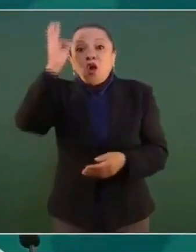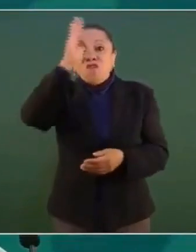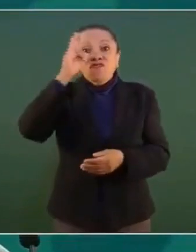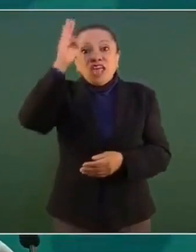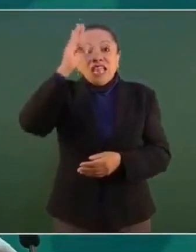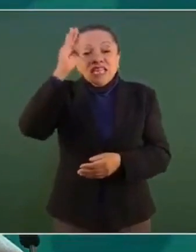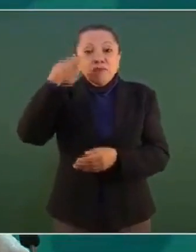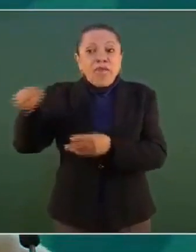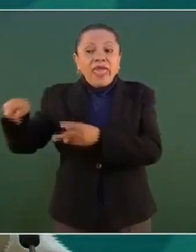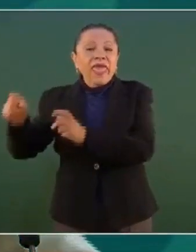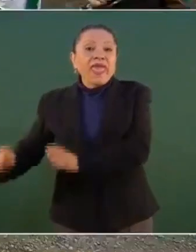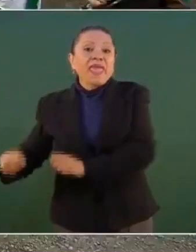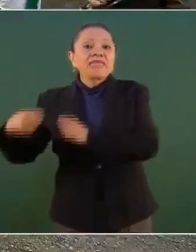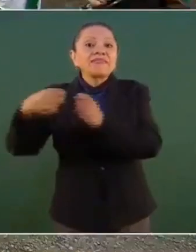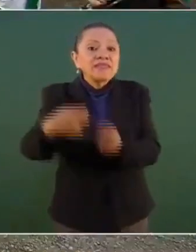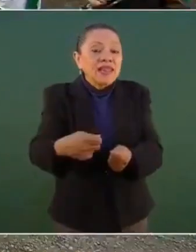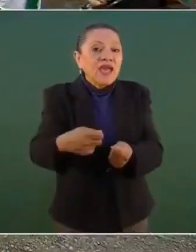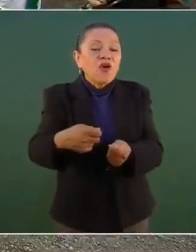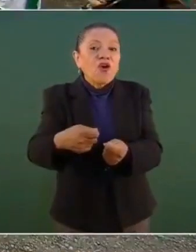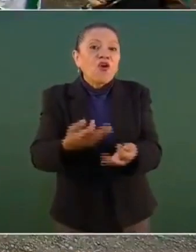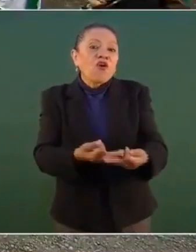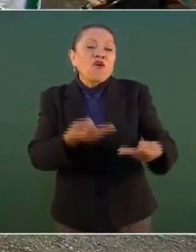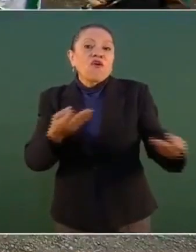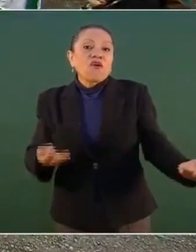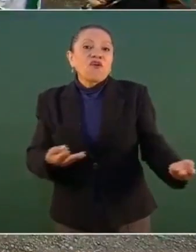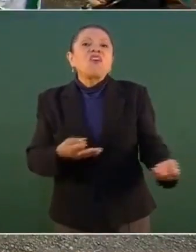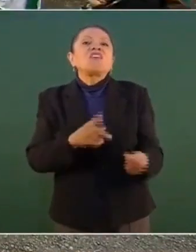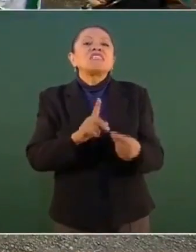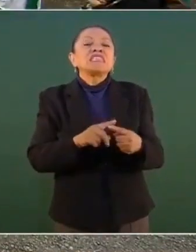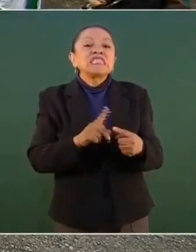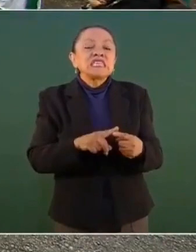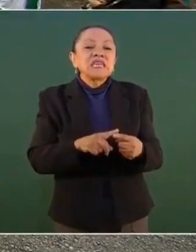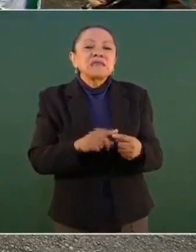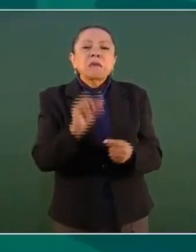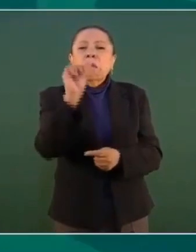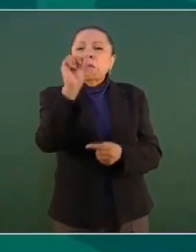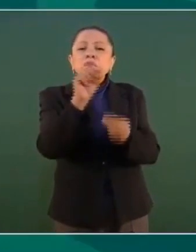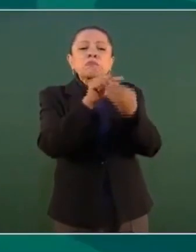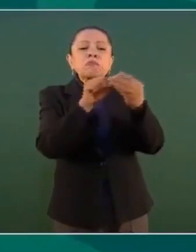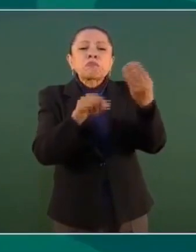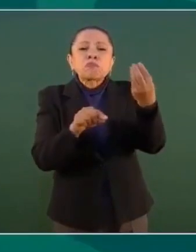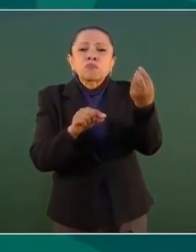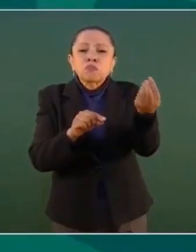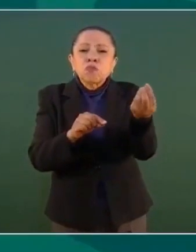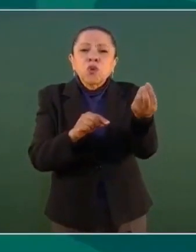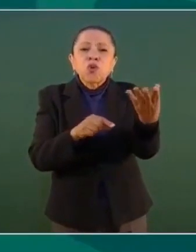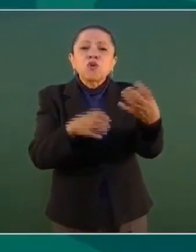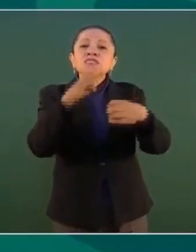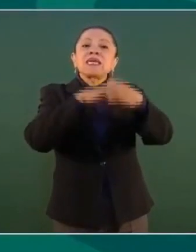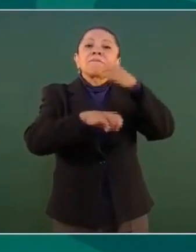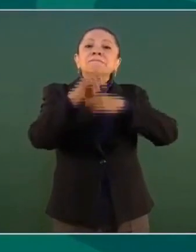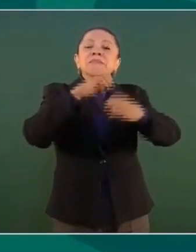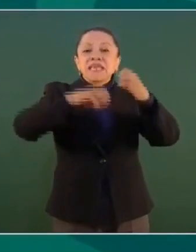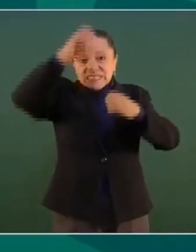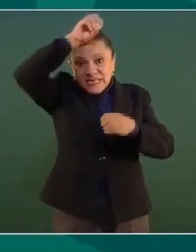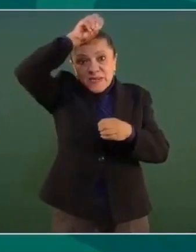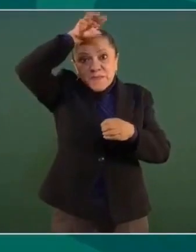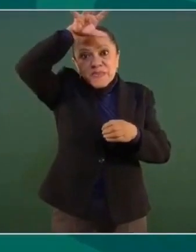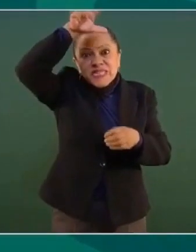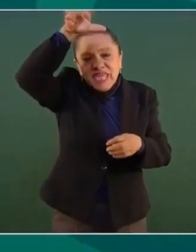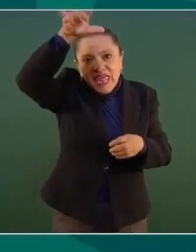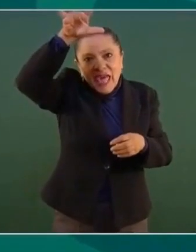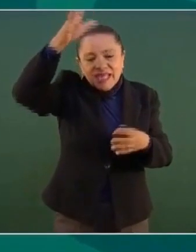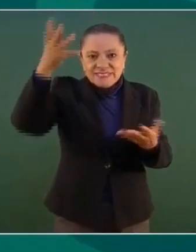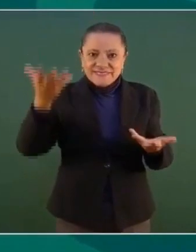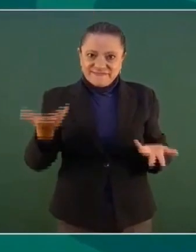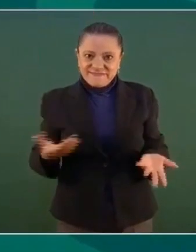entregó las concesiones a un puñado de empresas mineras.